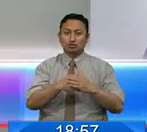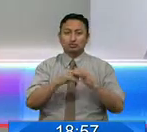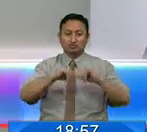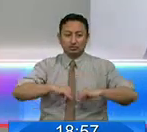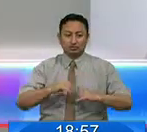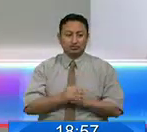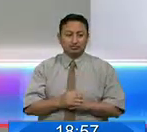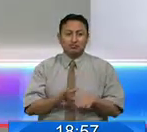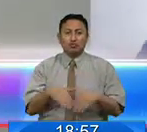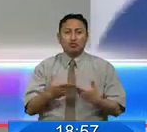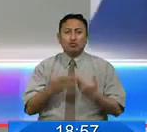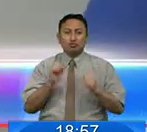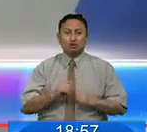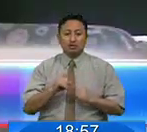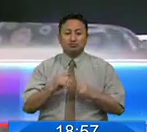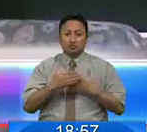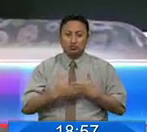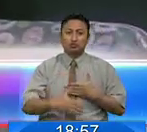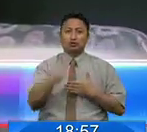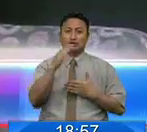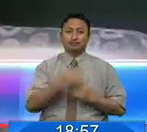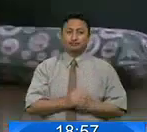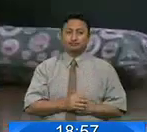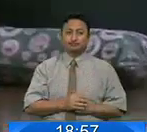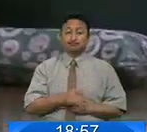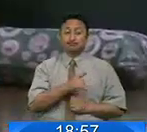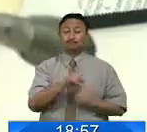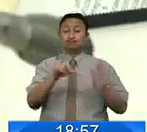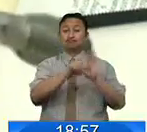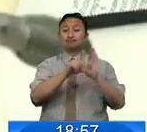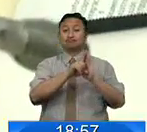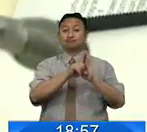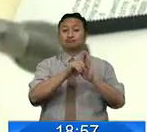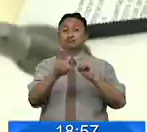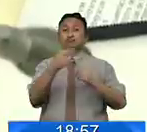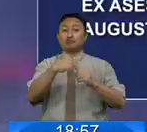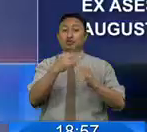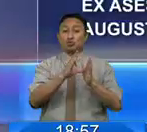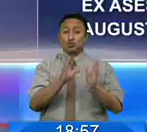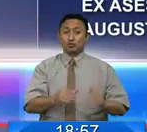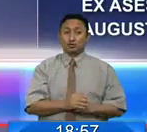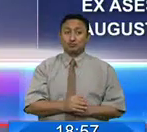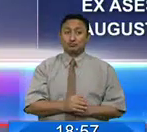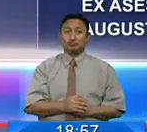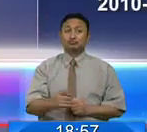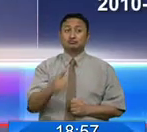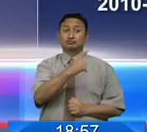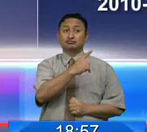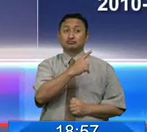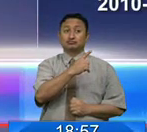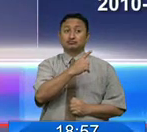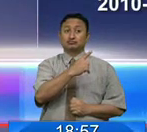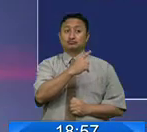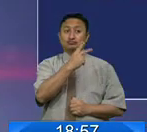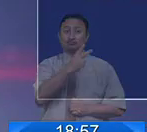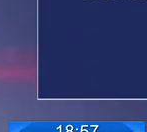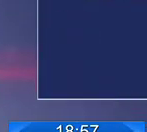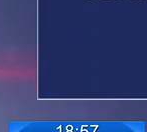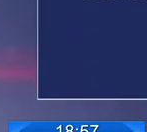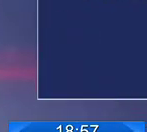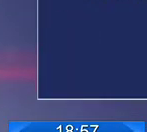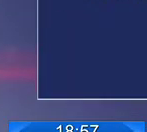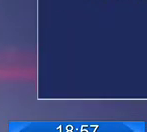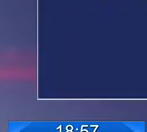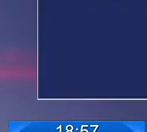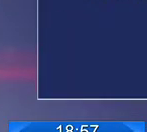a delimitar una hoja de ruta según la ley de participación ciudadana juan javier dávalos david rosero francisco